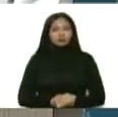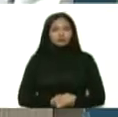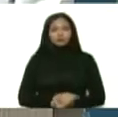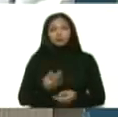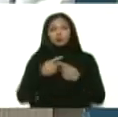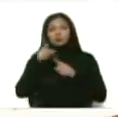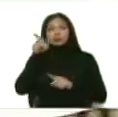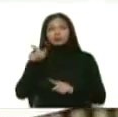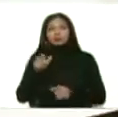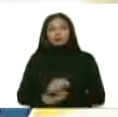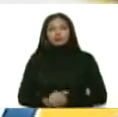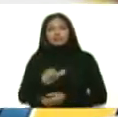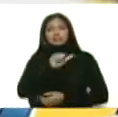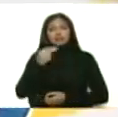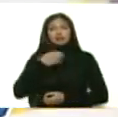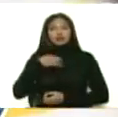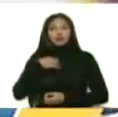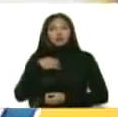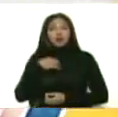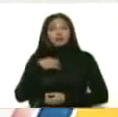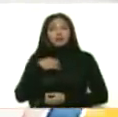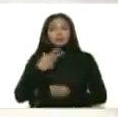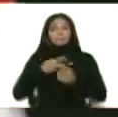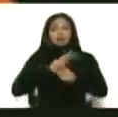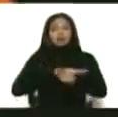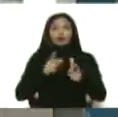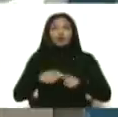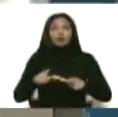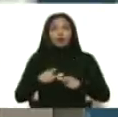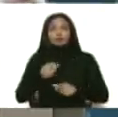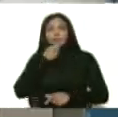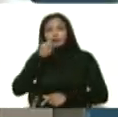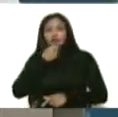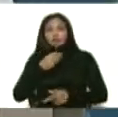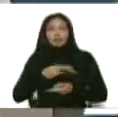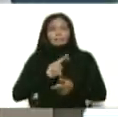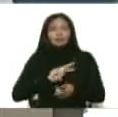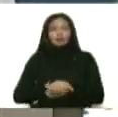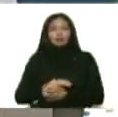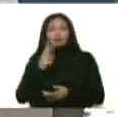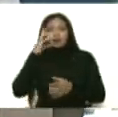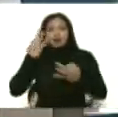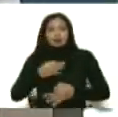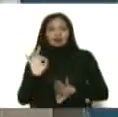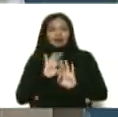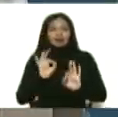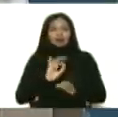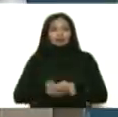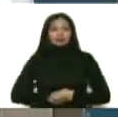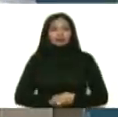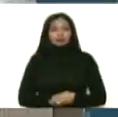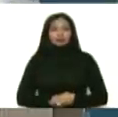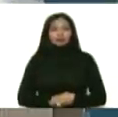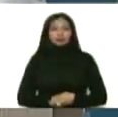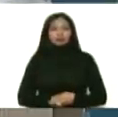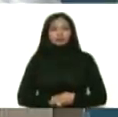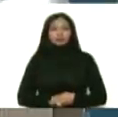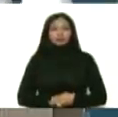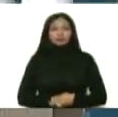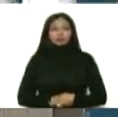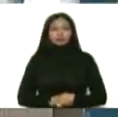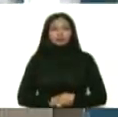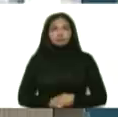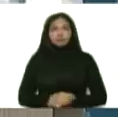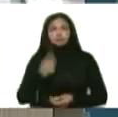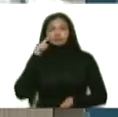Otro usuario dice, Semana no puede caer más bajo. ¿Qué tipo de periodismo es este? Ya nadie les cree. Y aquí llegamos